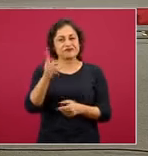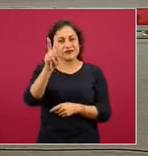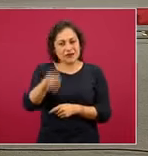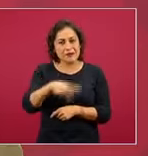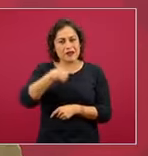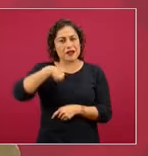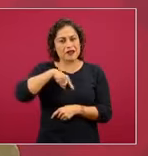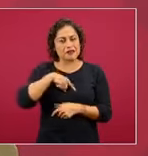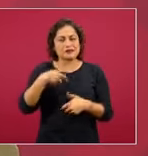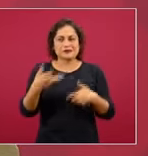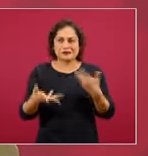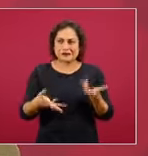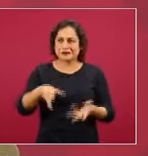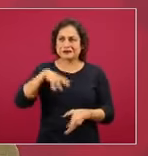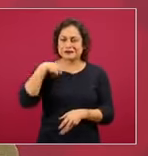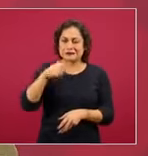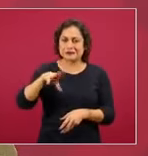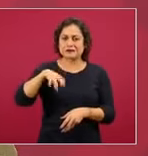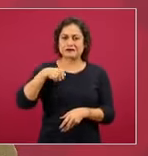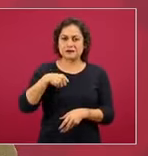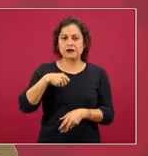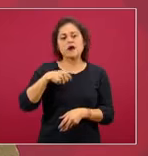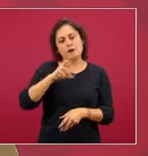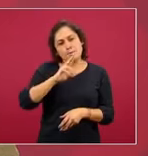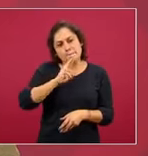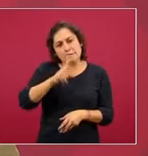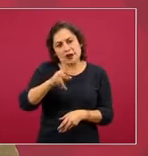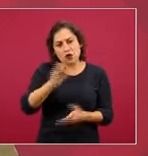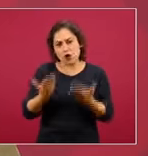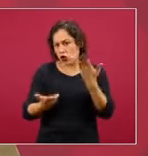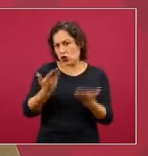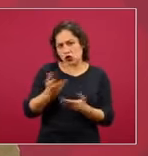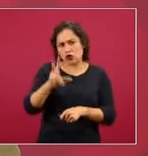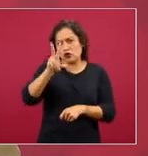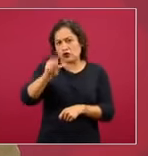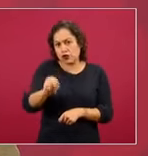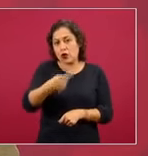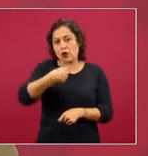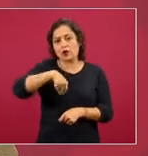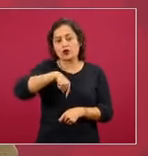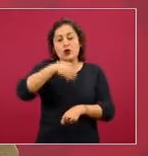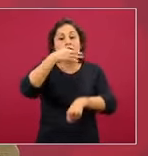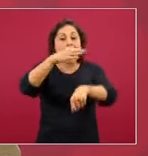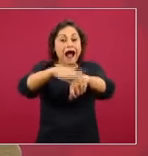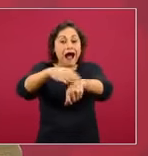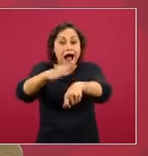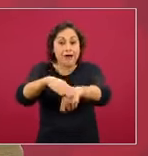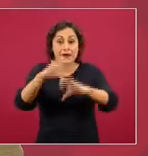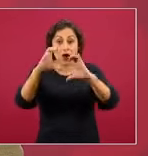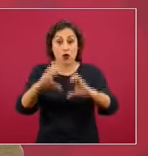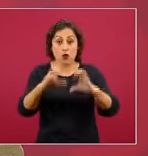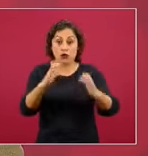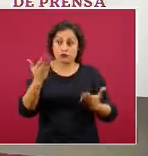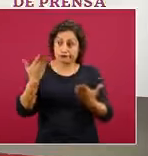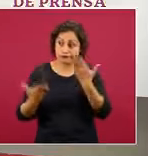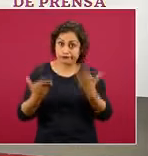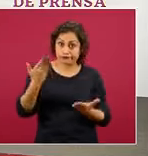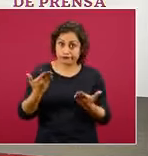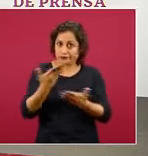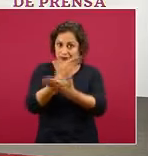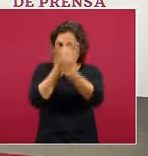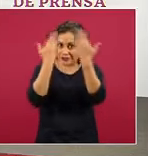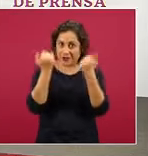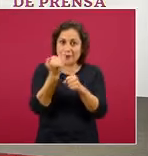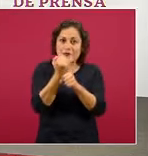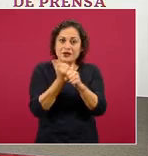y preferimos no, y también alertar un poco a decir que las comparaciones, si no sabemos que las metodologías son estandarizadas, son las mismas, son